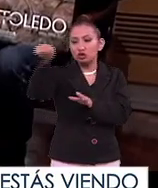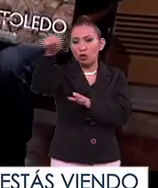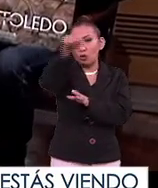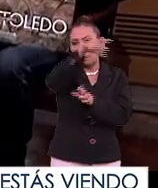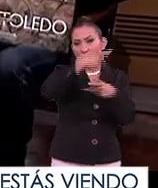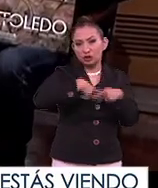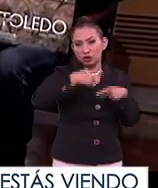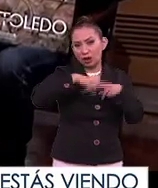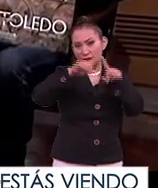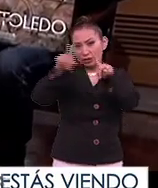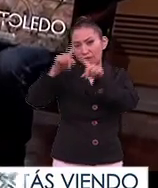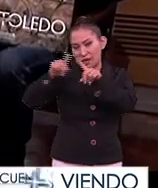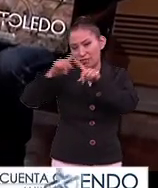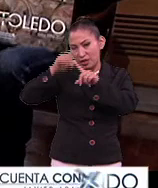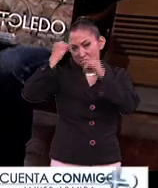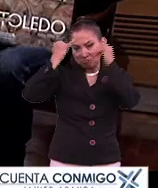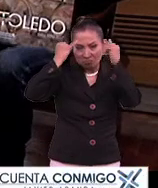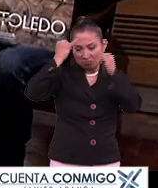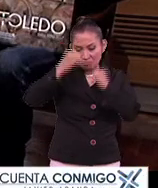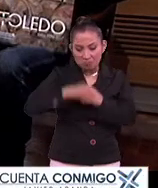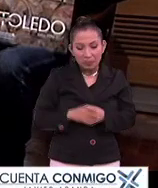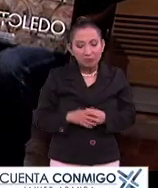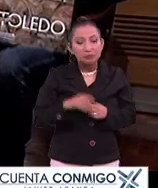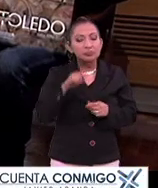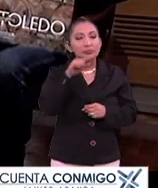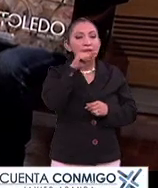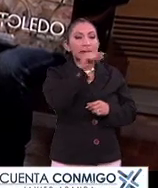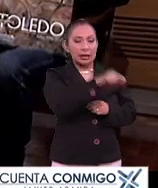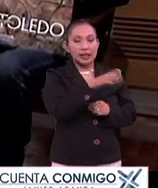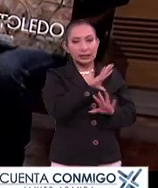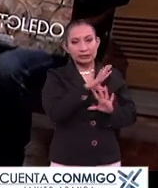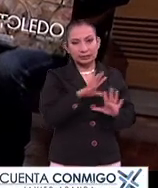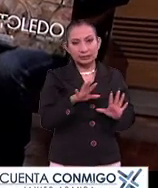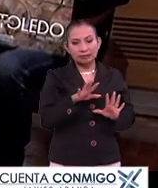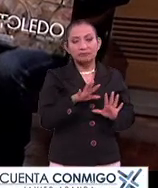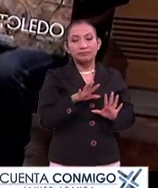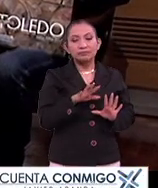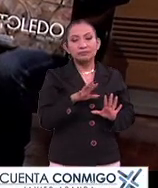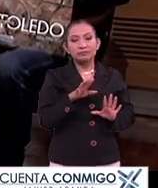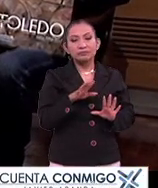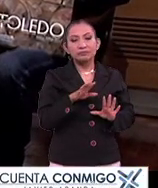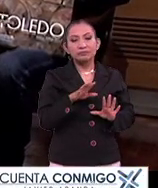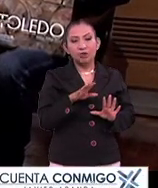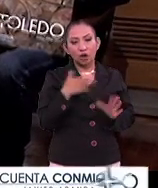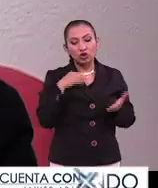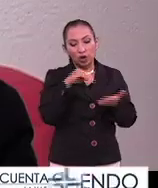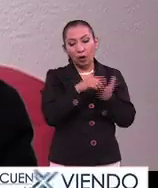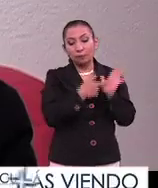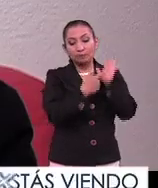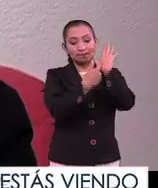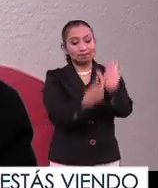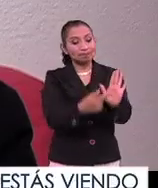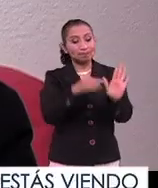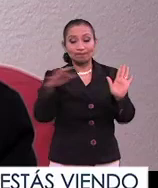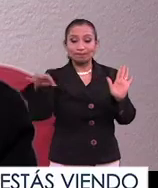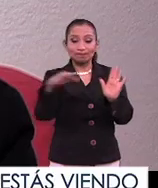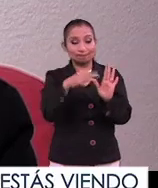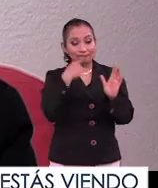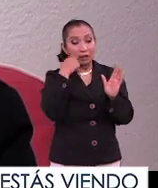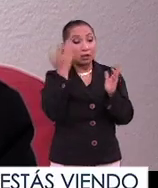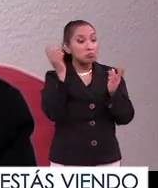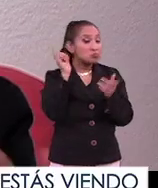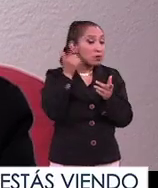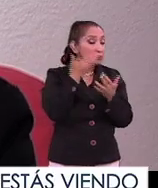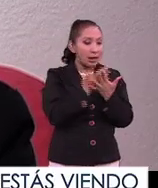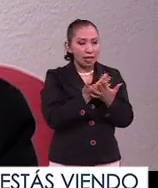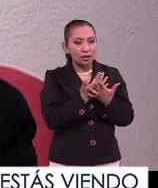18 diferentes autores, y ya lo presentamos, ¿no?